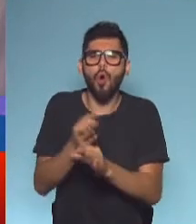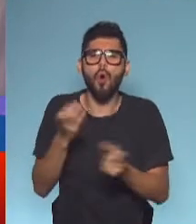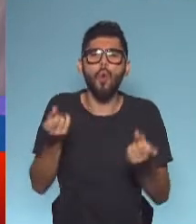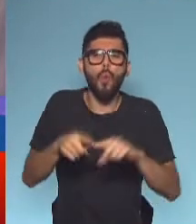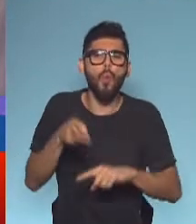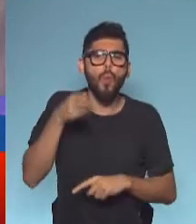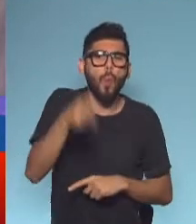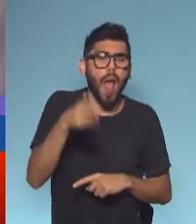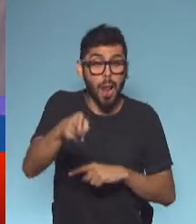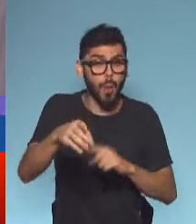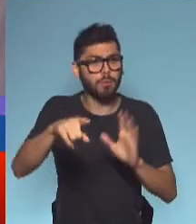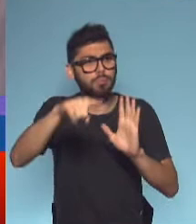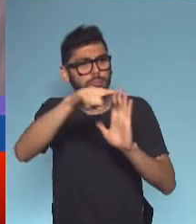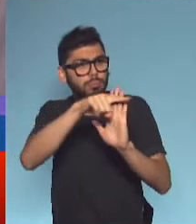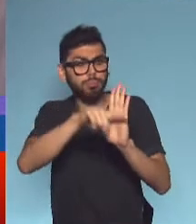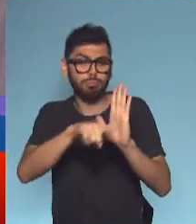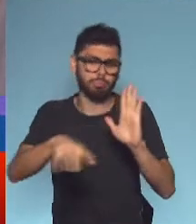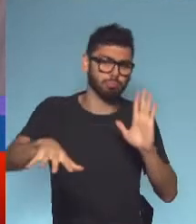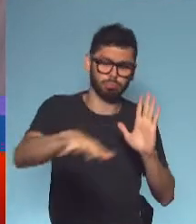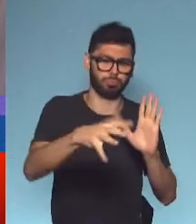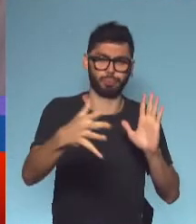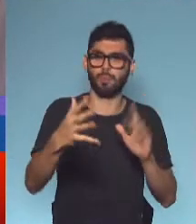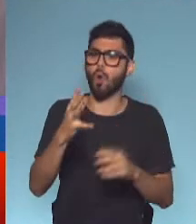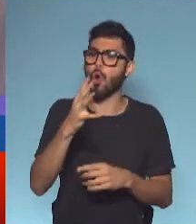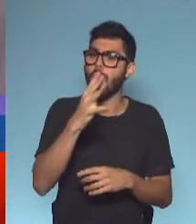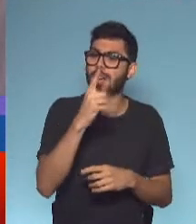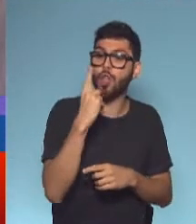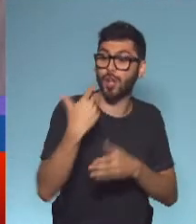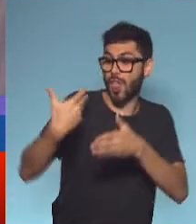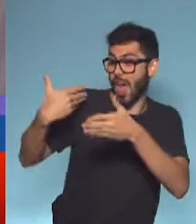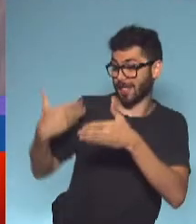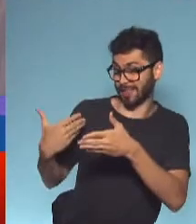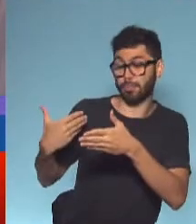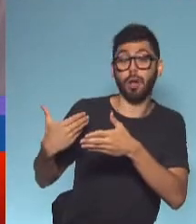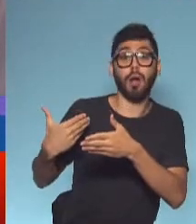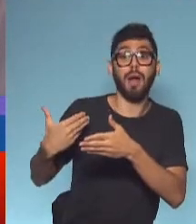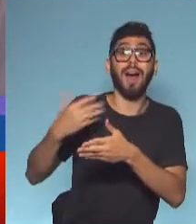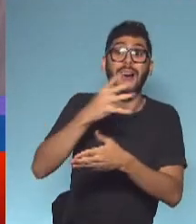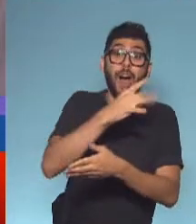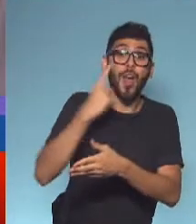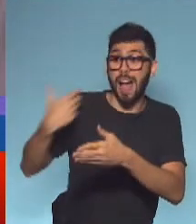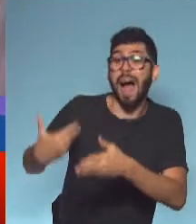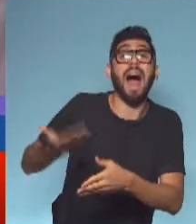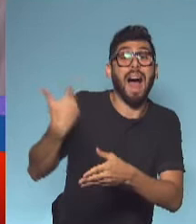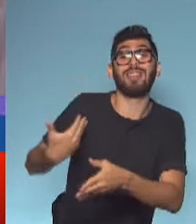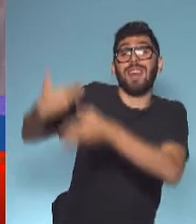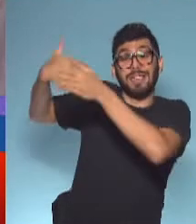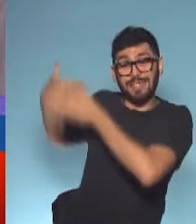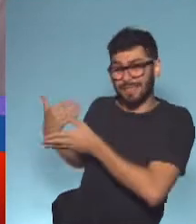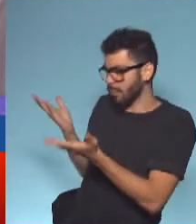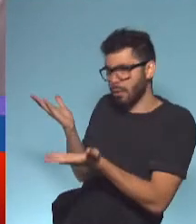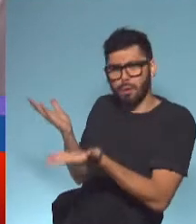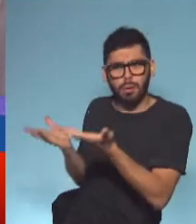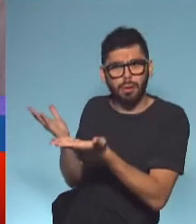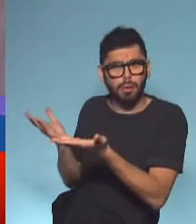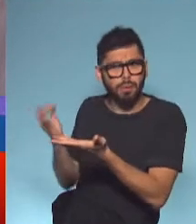presencialidad. Esto de ver qué pasó en los últimos 14 días y compararlo con la quincena anterior, por ejemplo, ocupación ocupación de camas, etcétera. Esos parámetros están, les diría